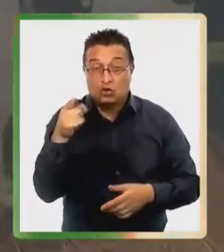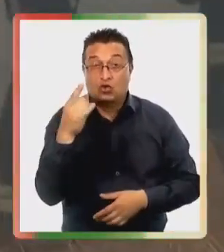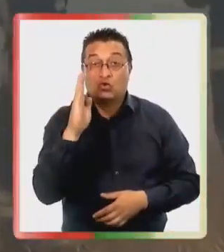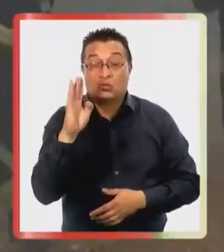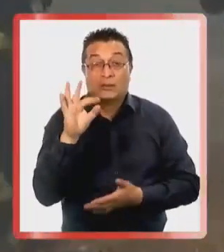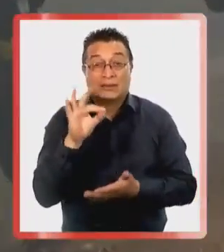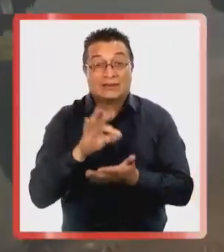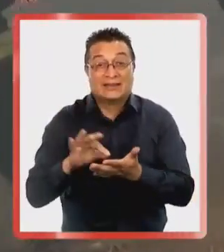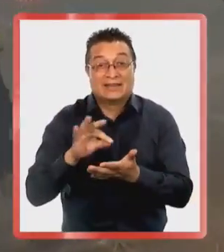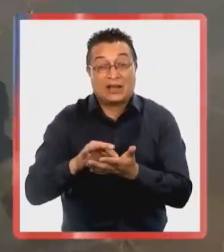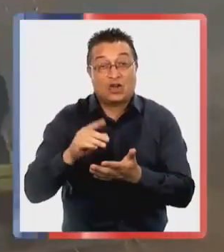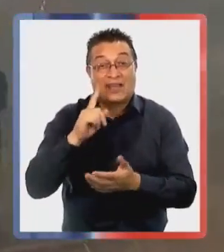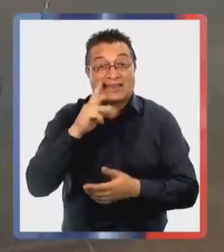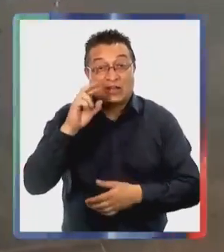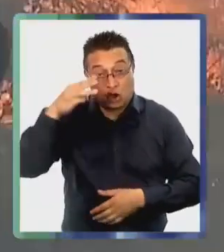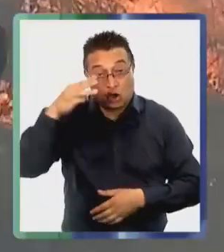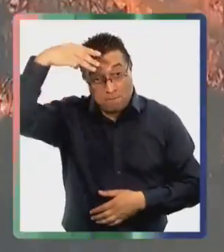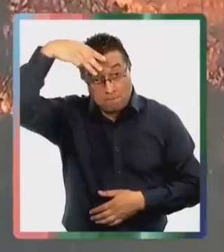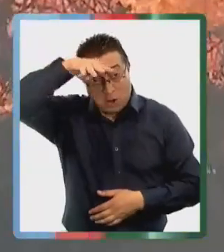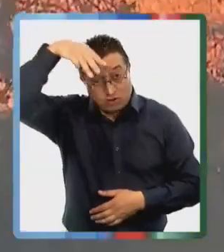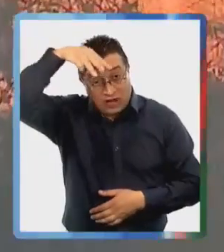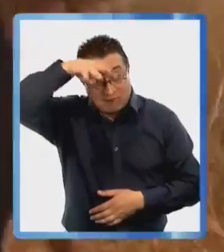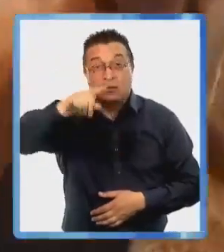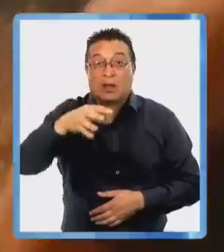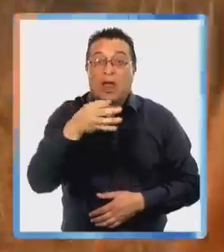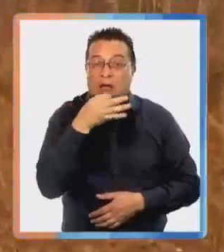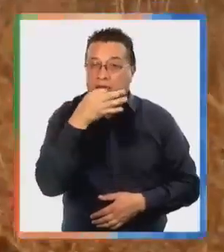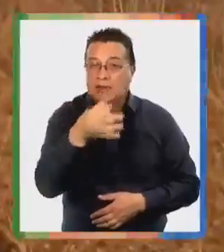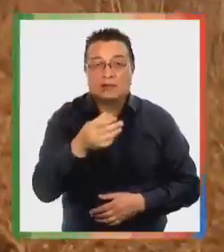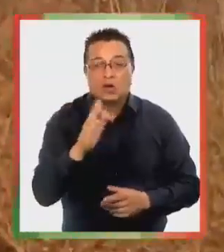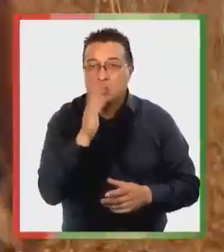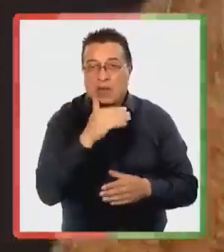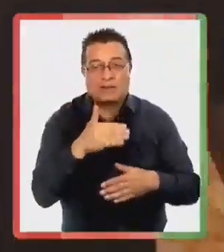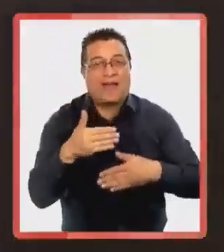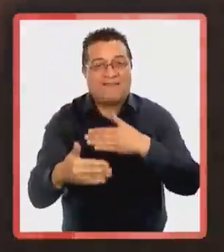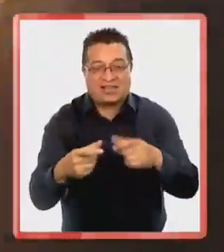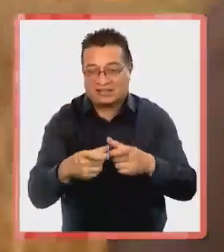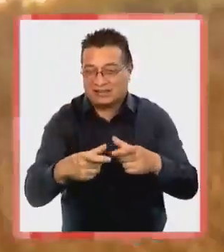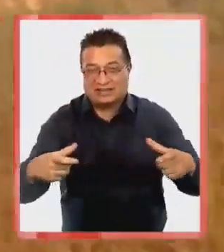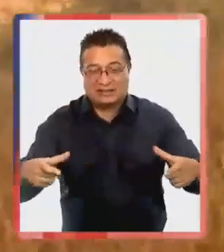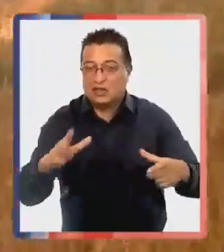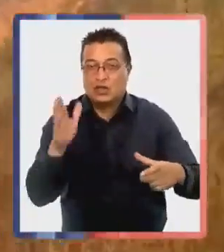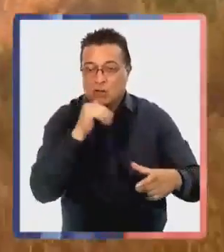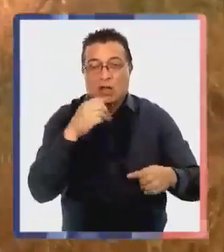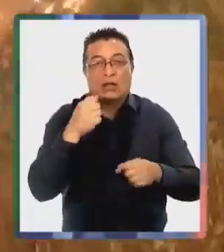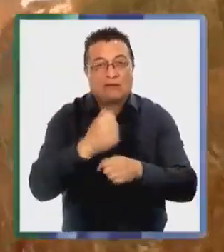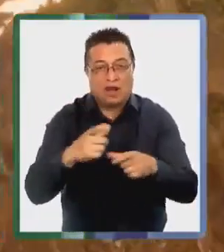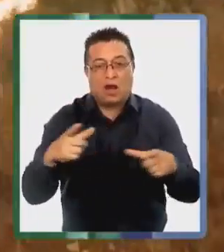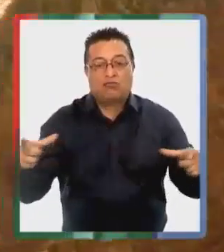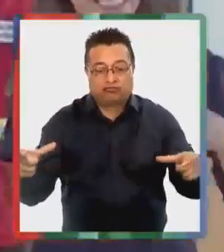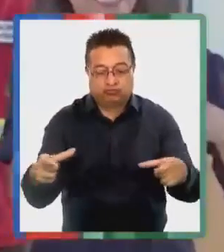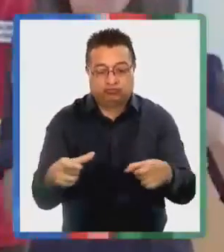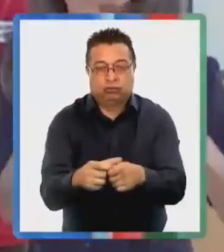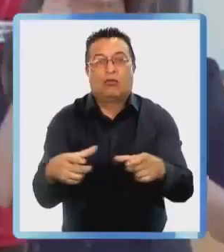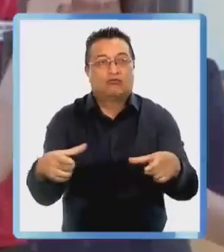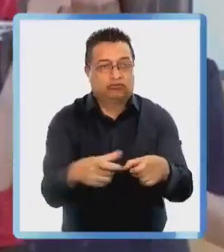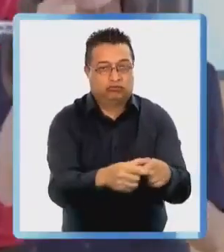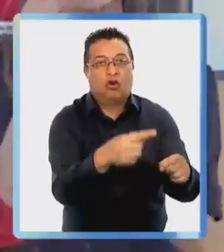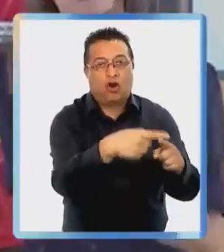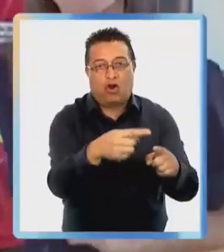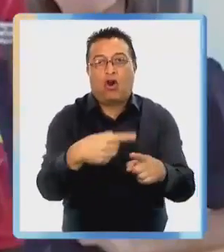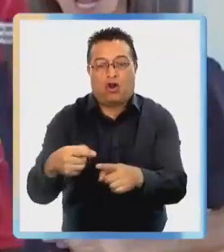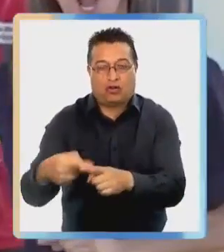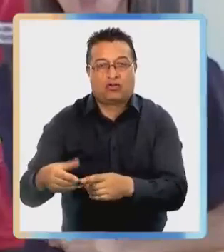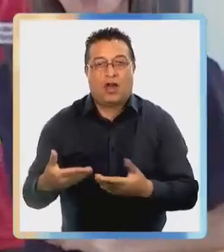ya no tiene avances y se está trabajando en la extinción de los focos restantes. ¿Qué implica darlo por contenido